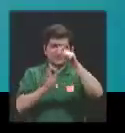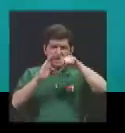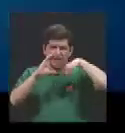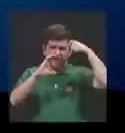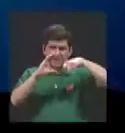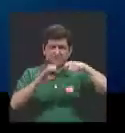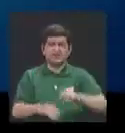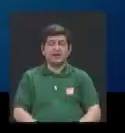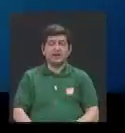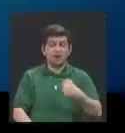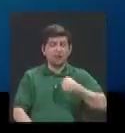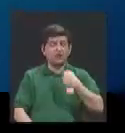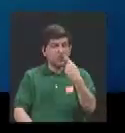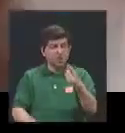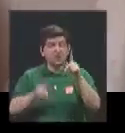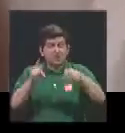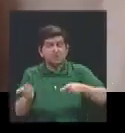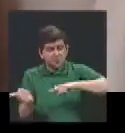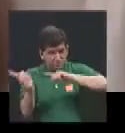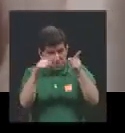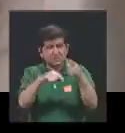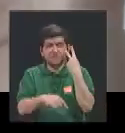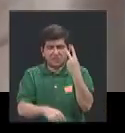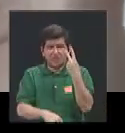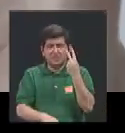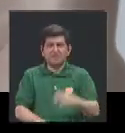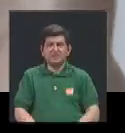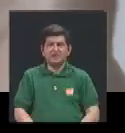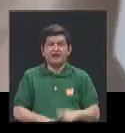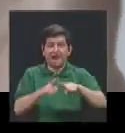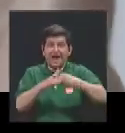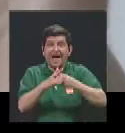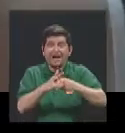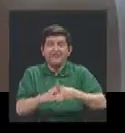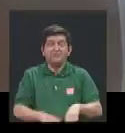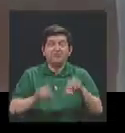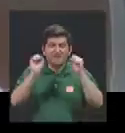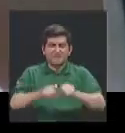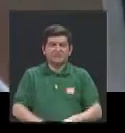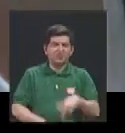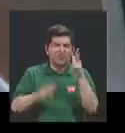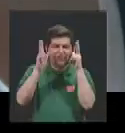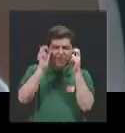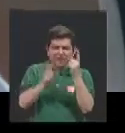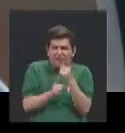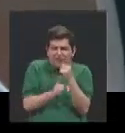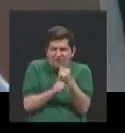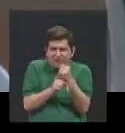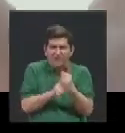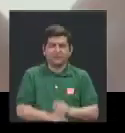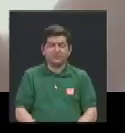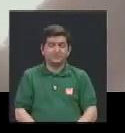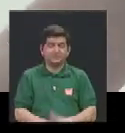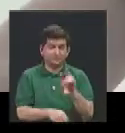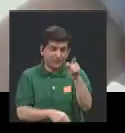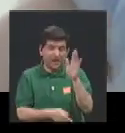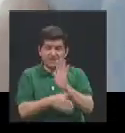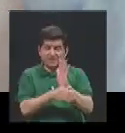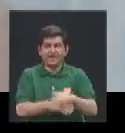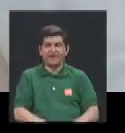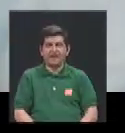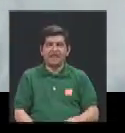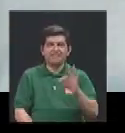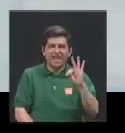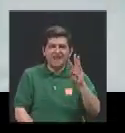cartelera, así es. Y que es una gran película y que animo mucho a los telespectadores a ir a verla. Vamos a darle herramientas para que la vayan a apreciar realmente, claro.